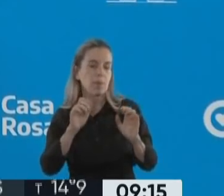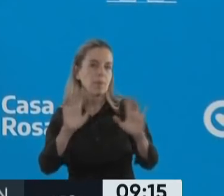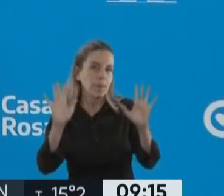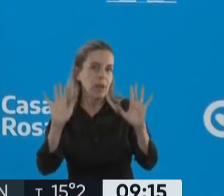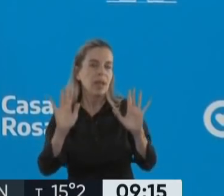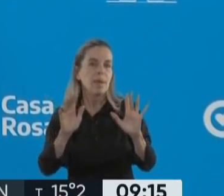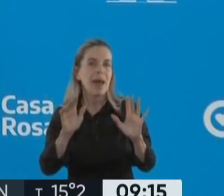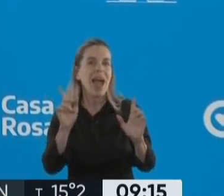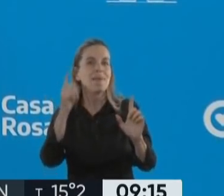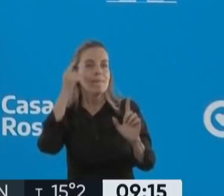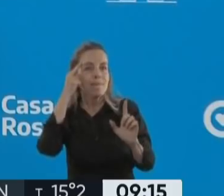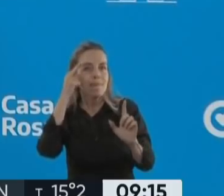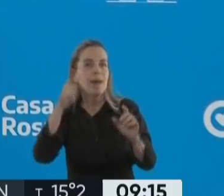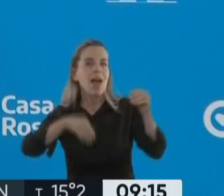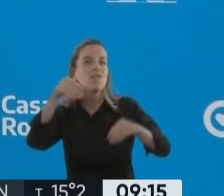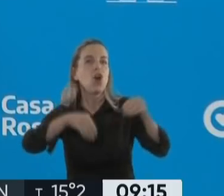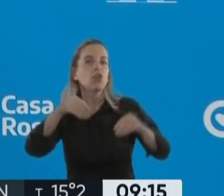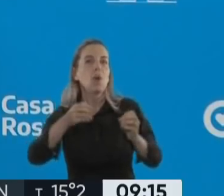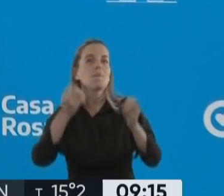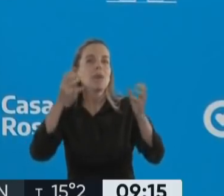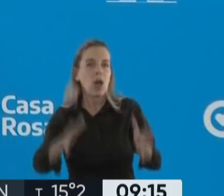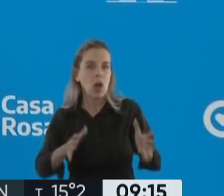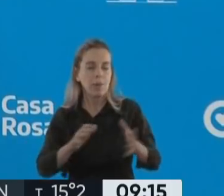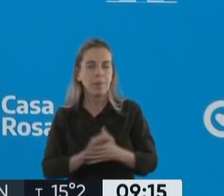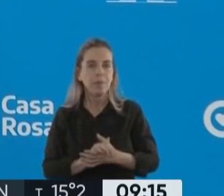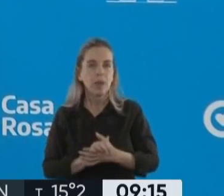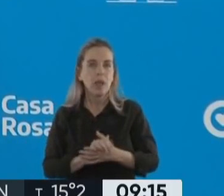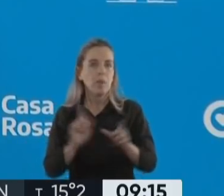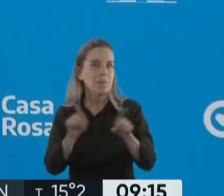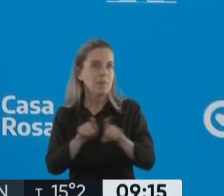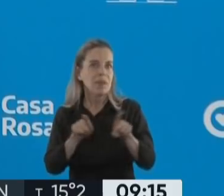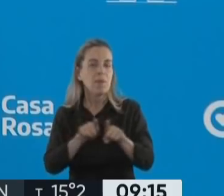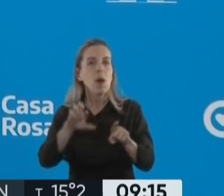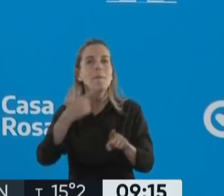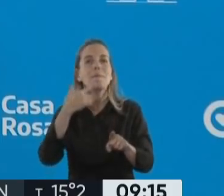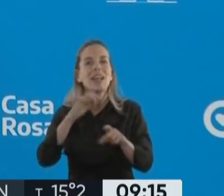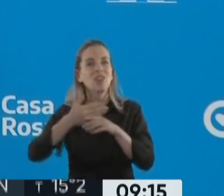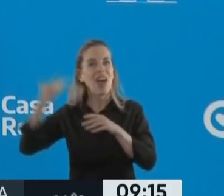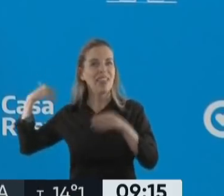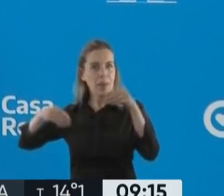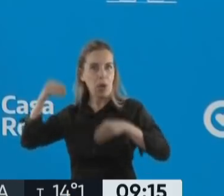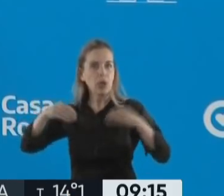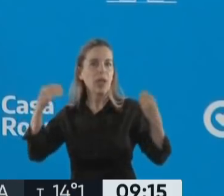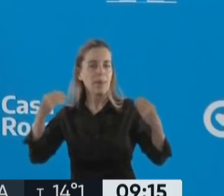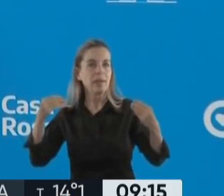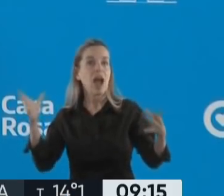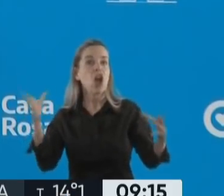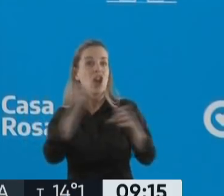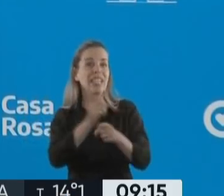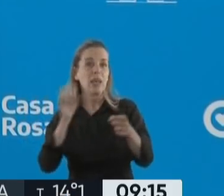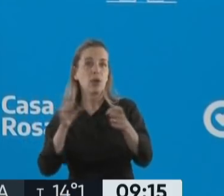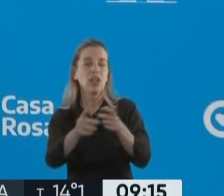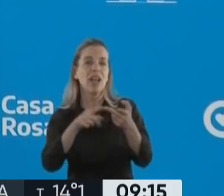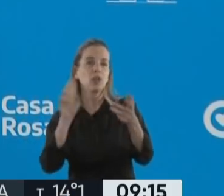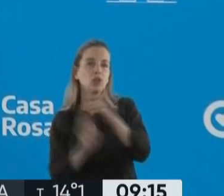la posibilidad de emisión del voto. Y también, como sucedió en el caso de las PASO, el transporte va a ser libre y